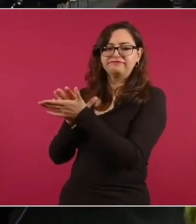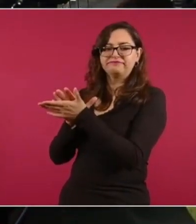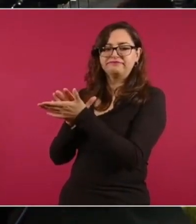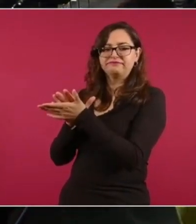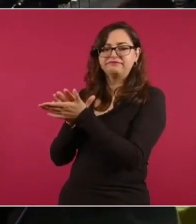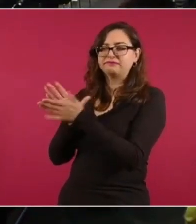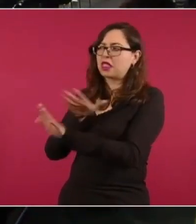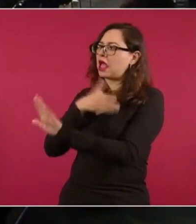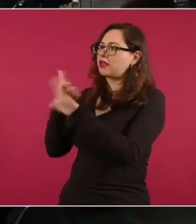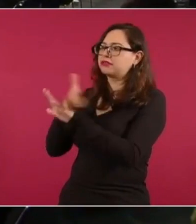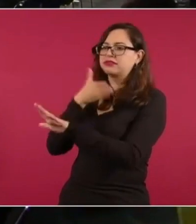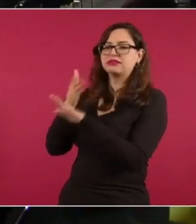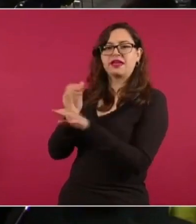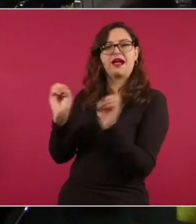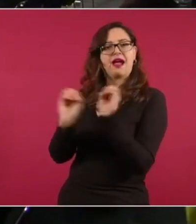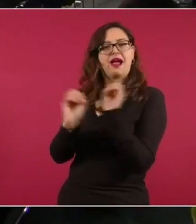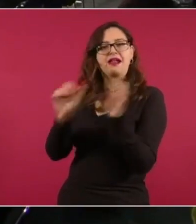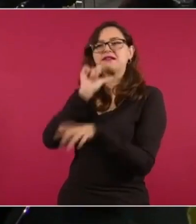pues ahora se está utilizando